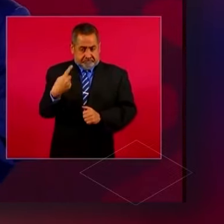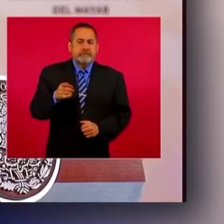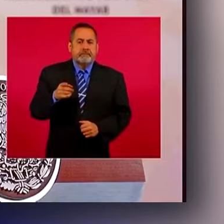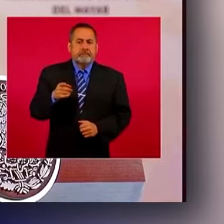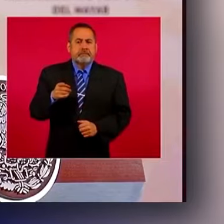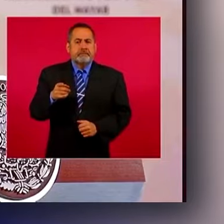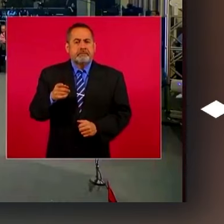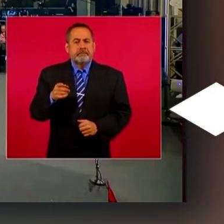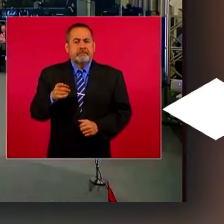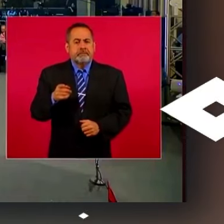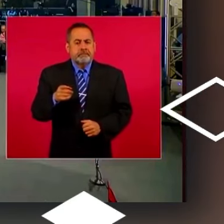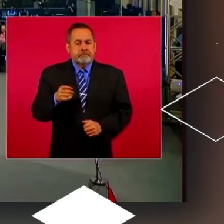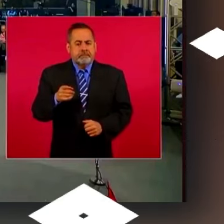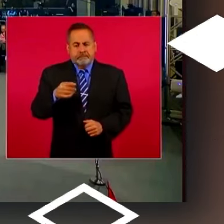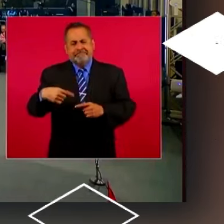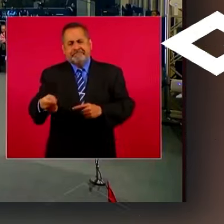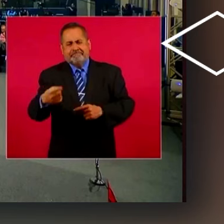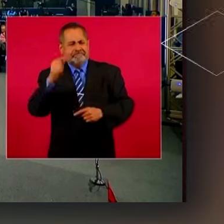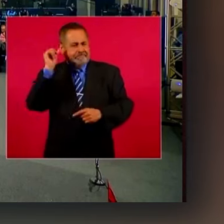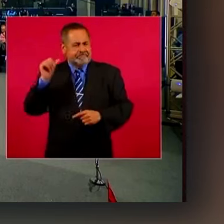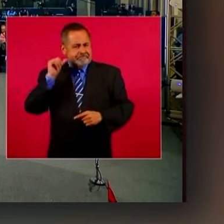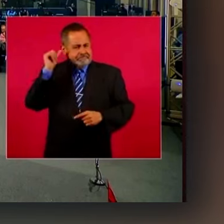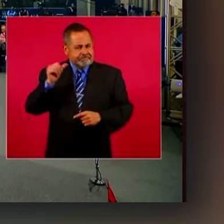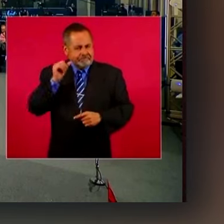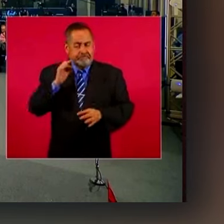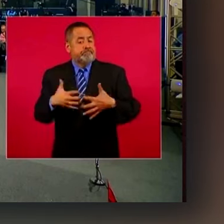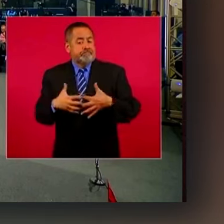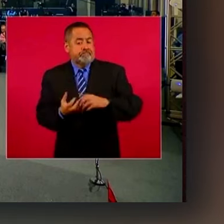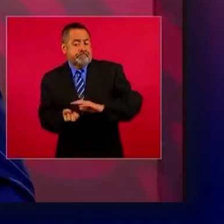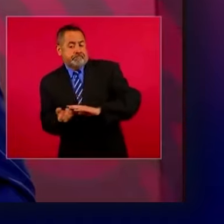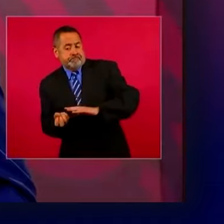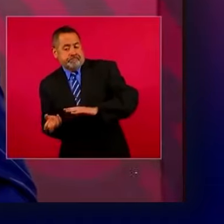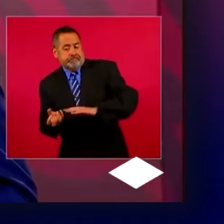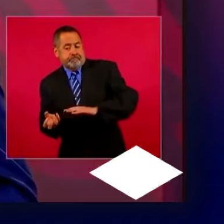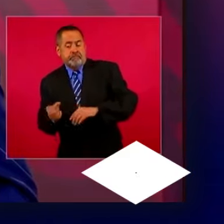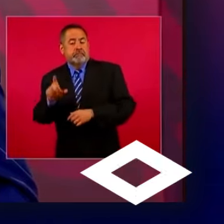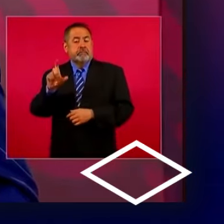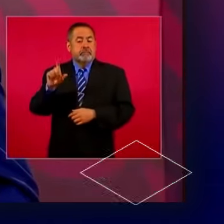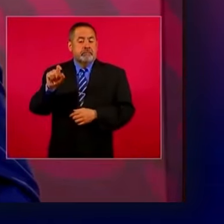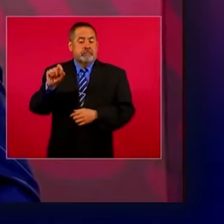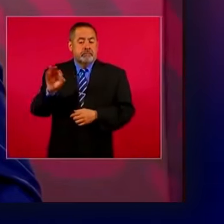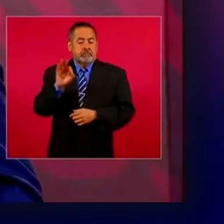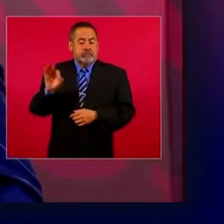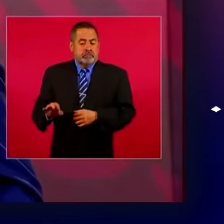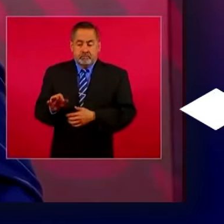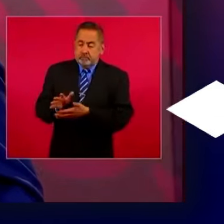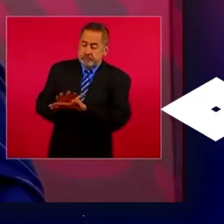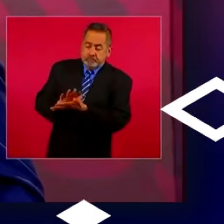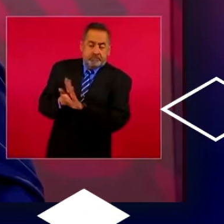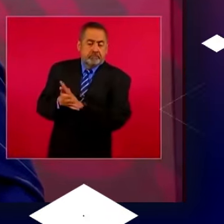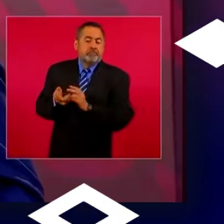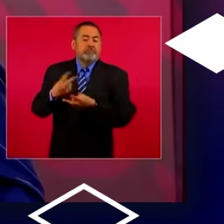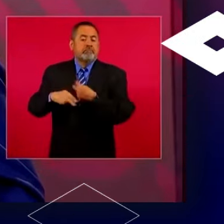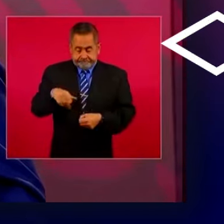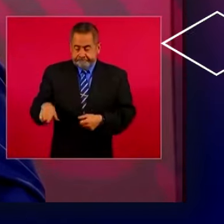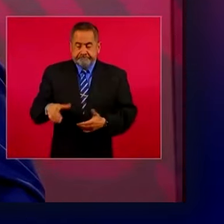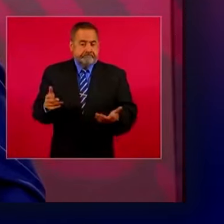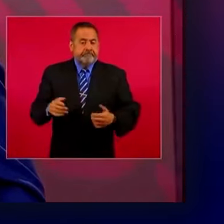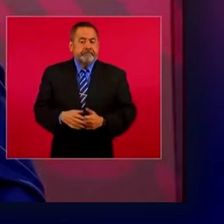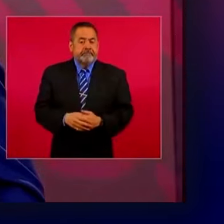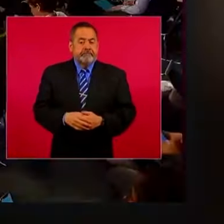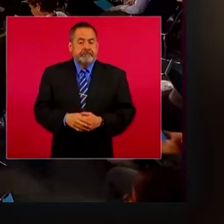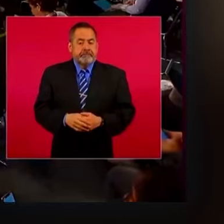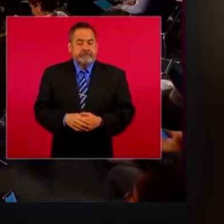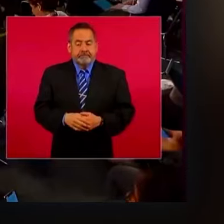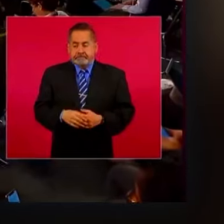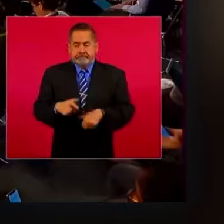próximo, finales de este mes, y va a producir pues el 20% de las gasolinas que necesitamos. Y se